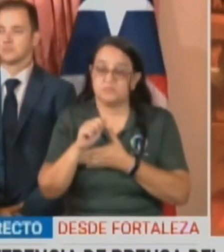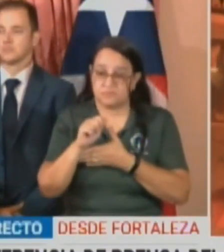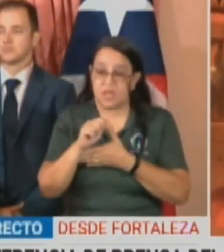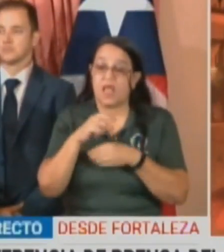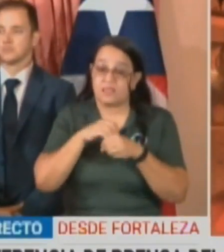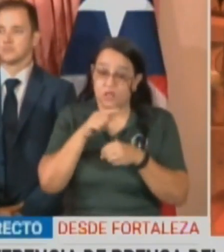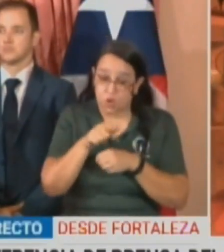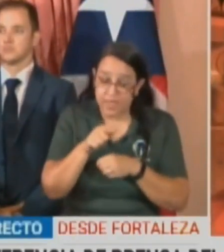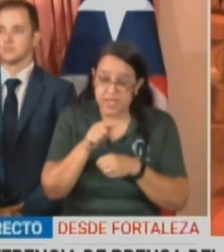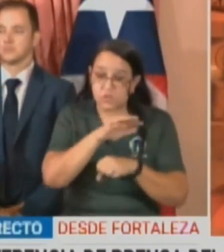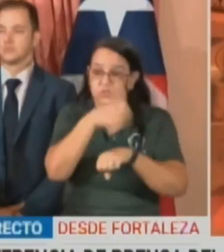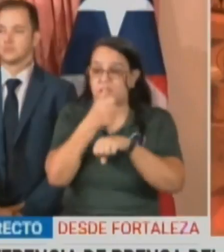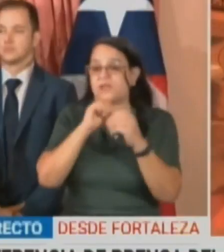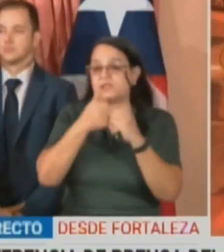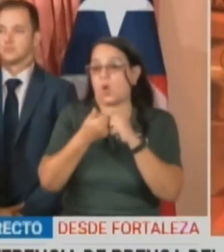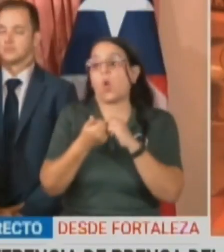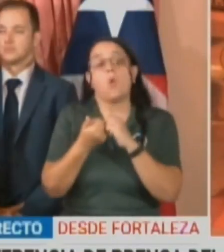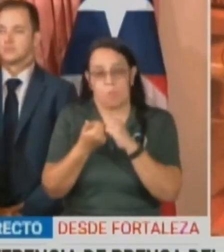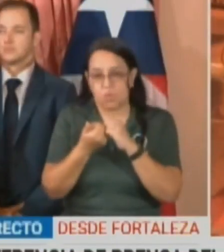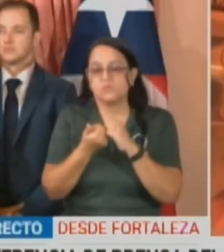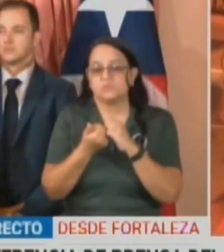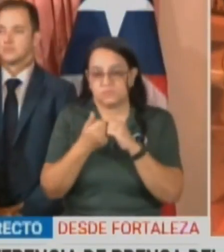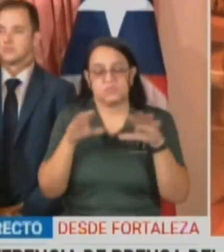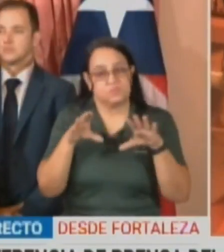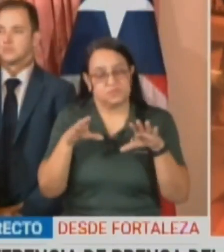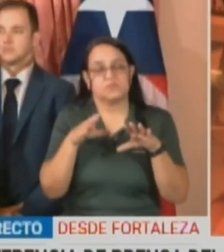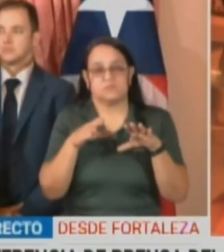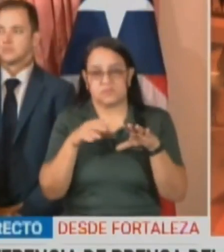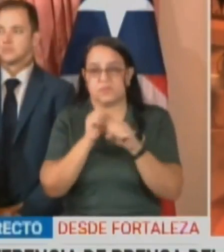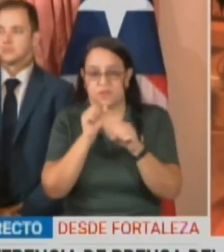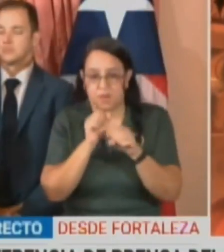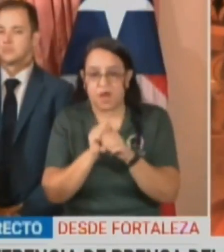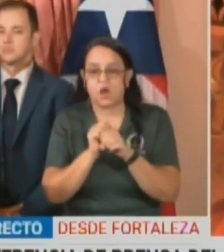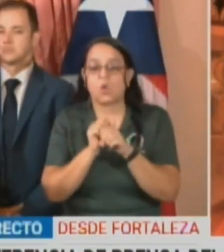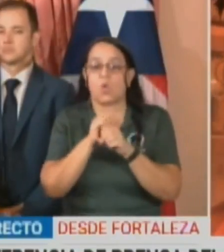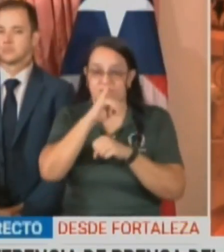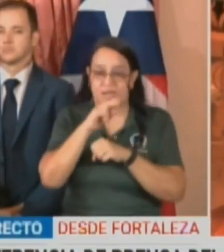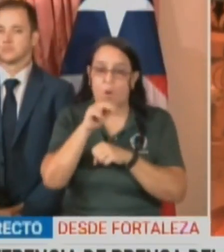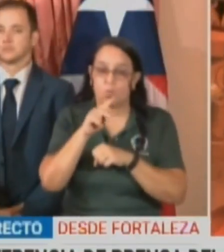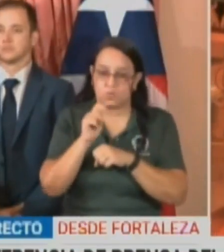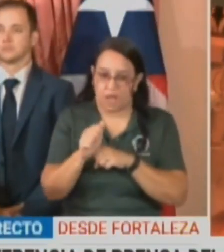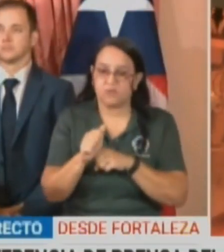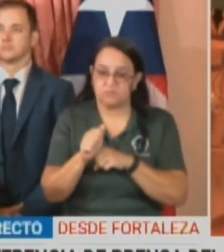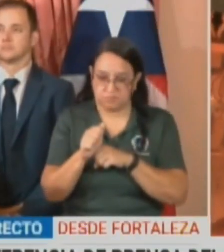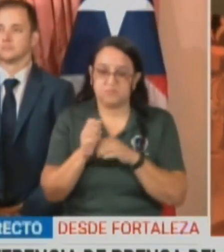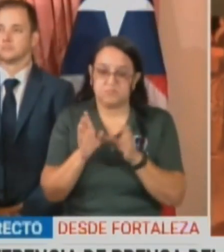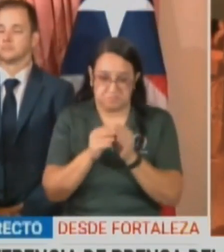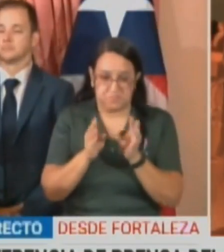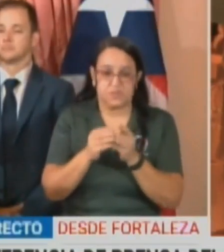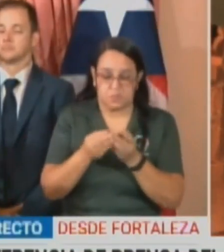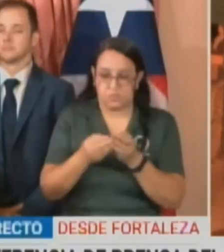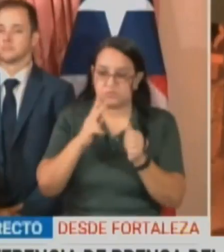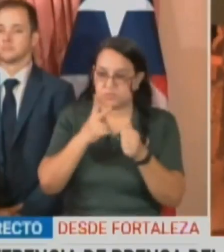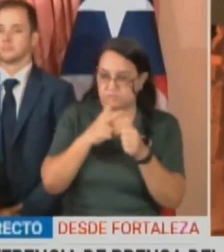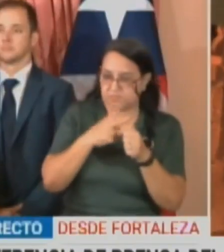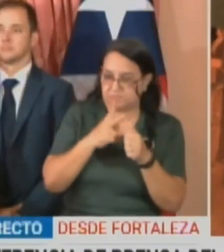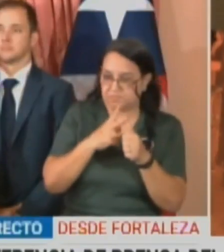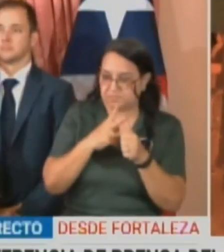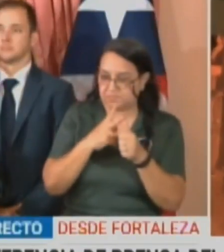se establece cómo se va a llevar esta única junta y todo va a pasar por ahí, teniendo más transparencia y teniendo más claridad.